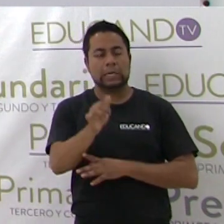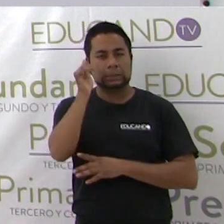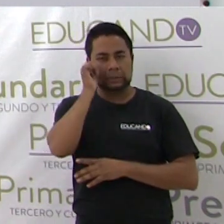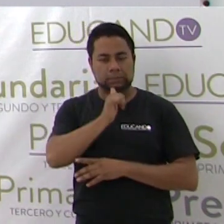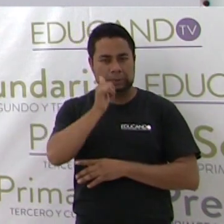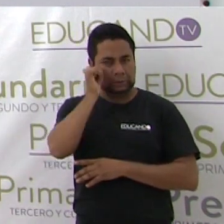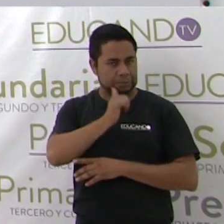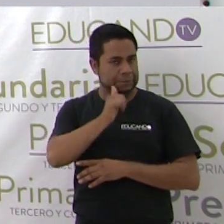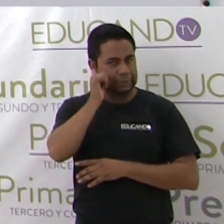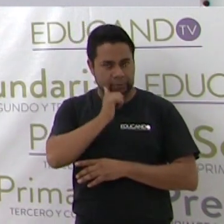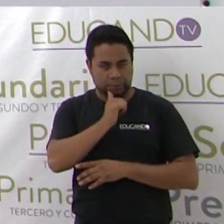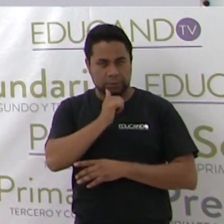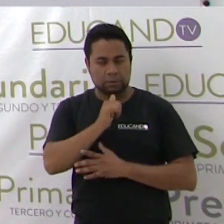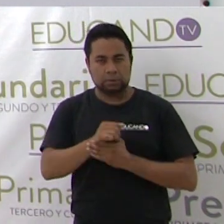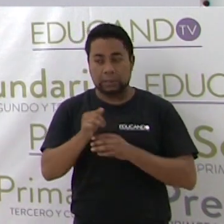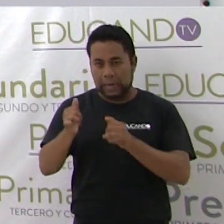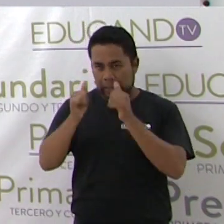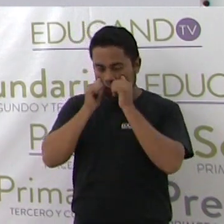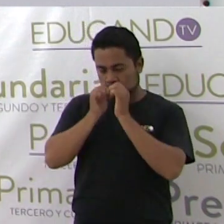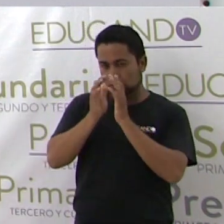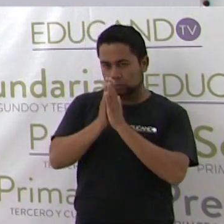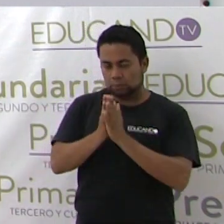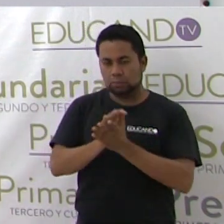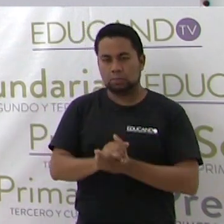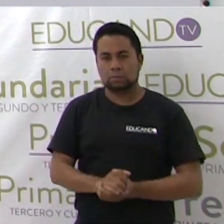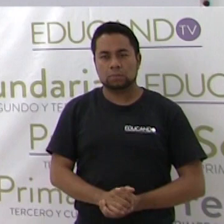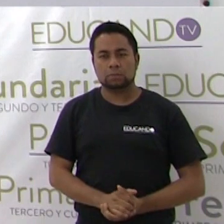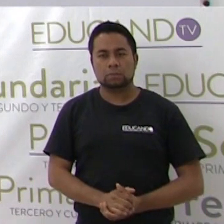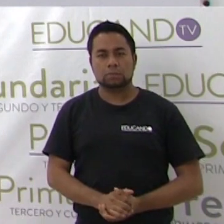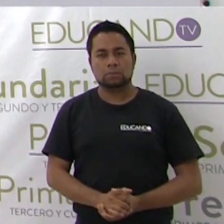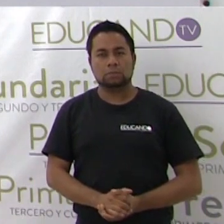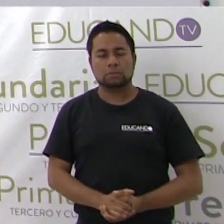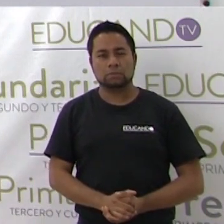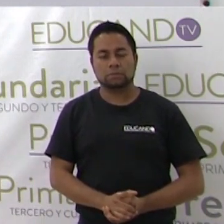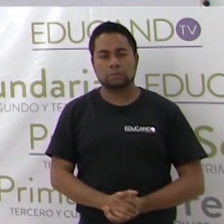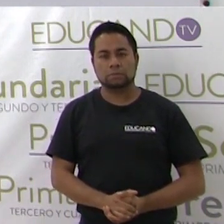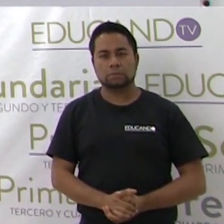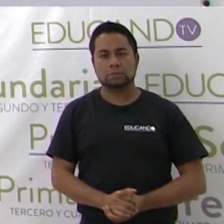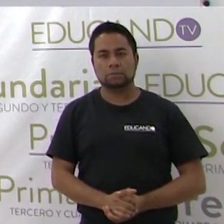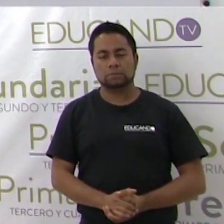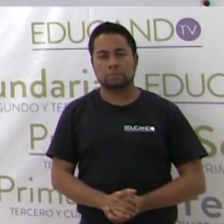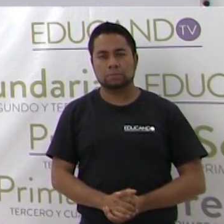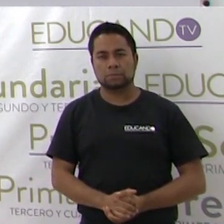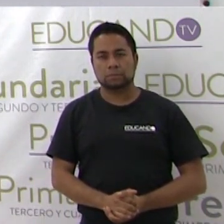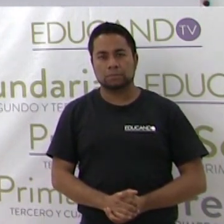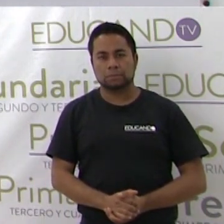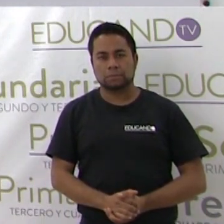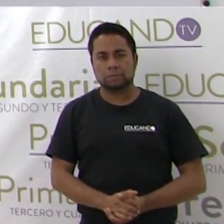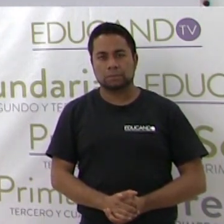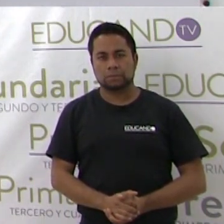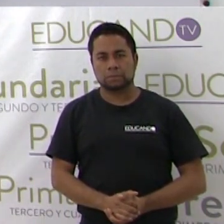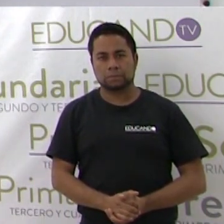siempre, mucha atención, siempre se escriben